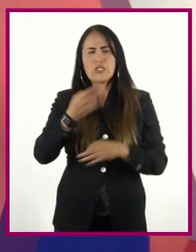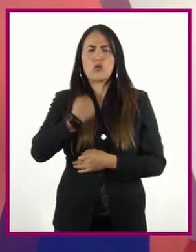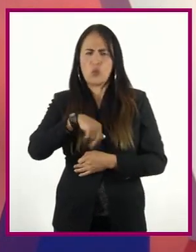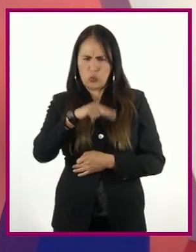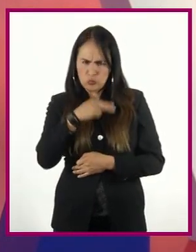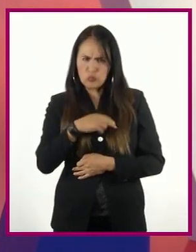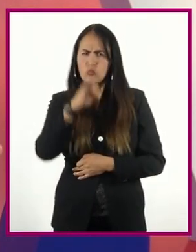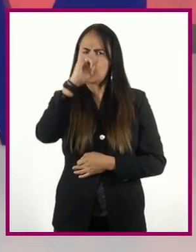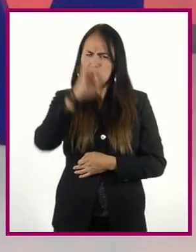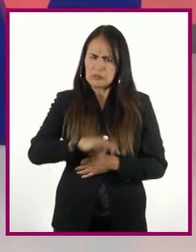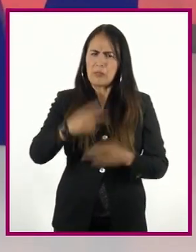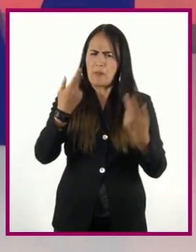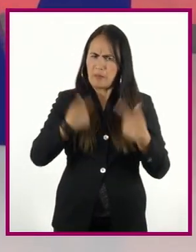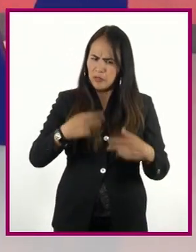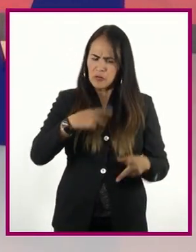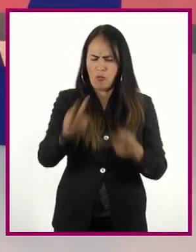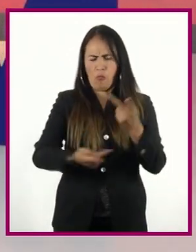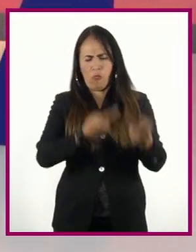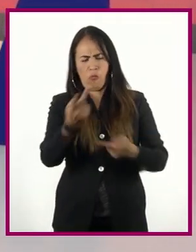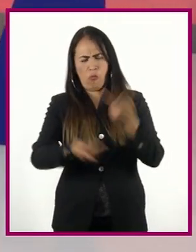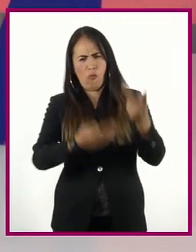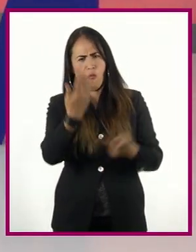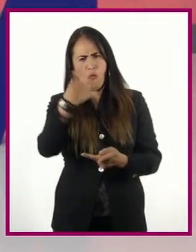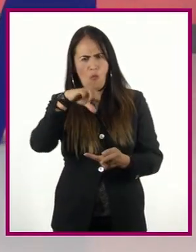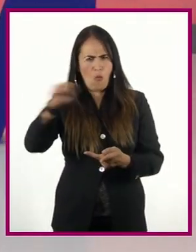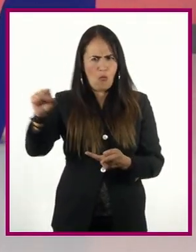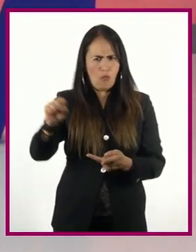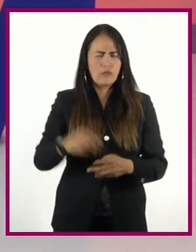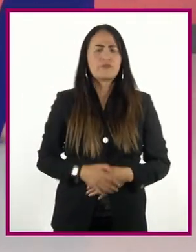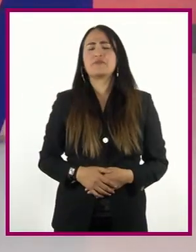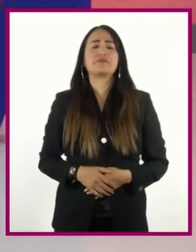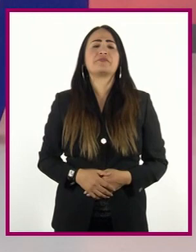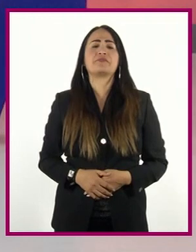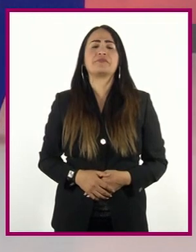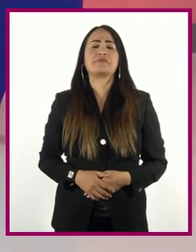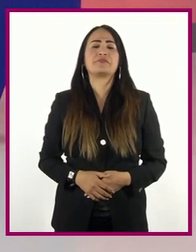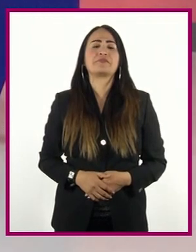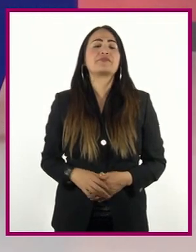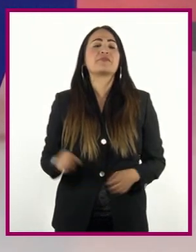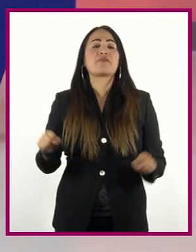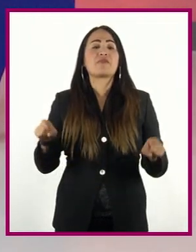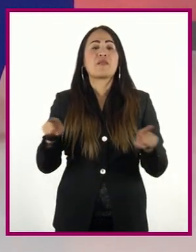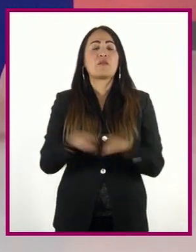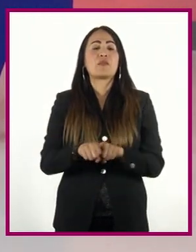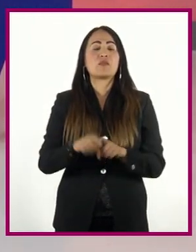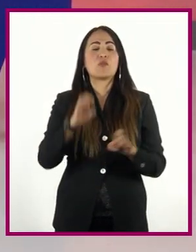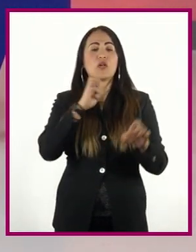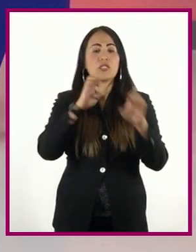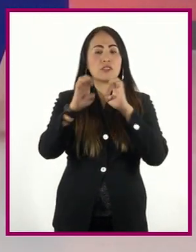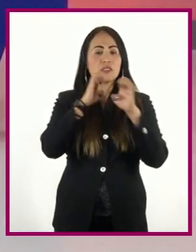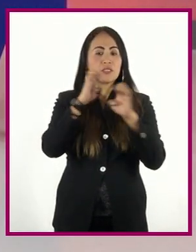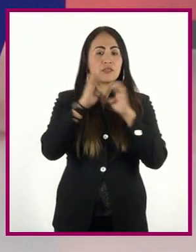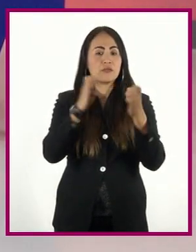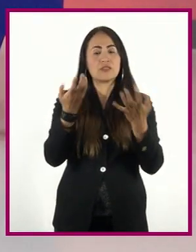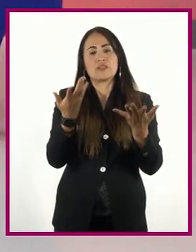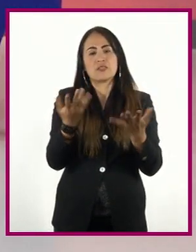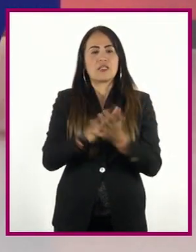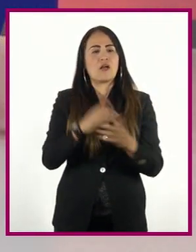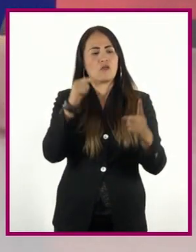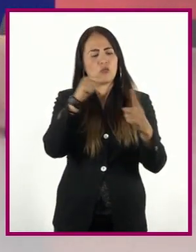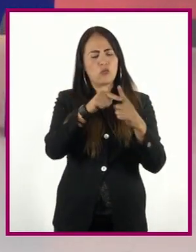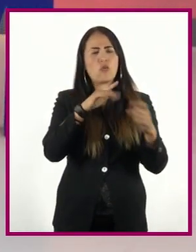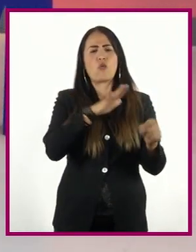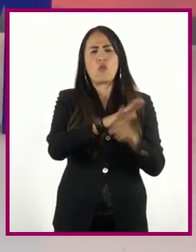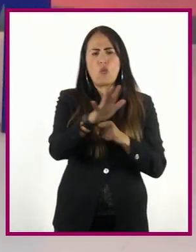como grandes entrevistadores. Vimos los diferentes casos en los que se puede hacer una entrevista, cómo identificar nuestro